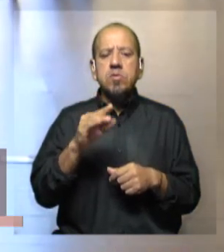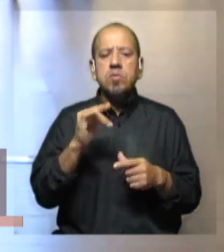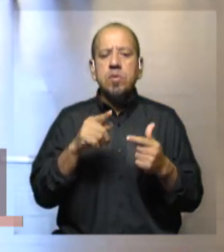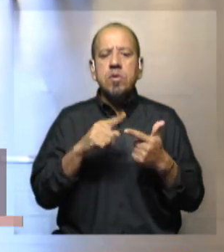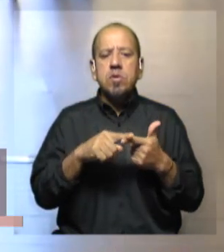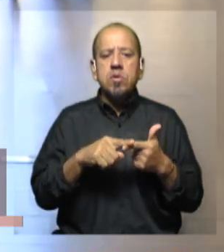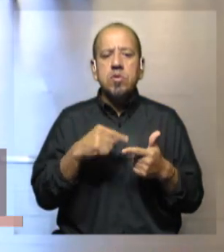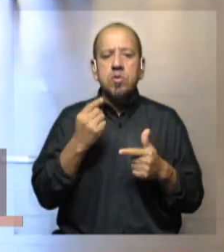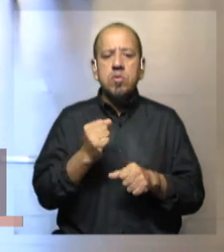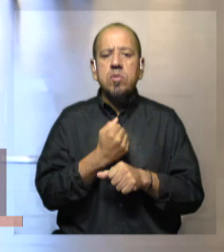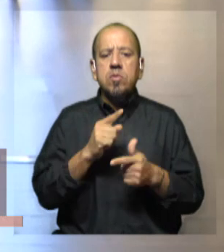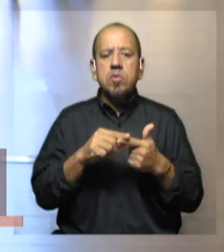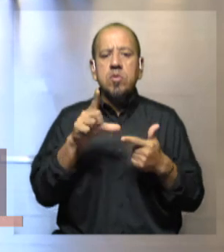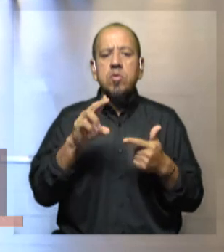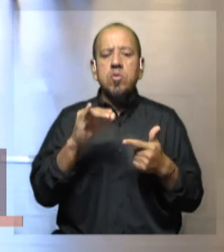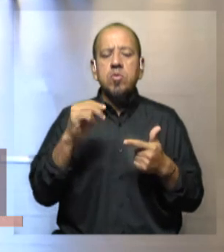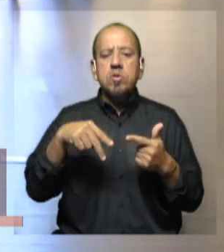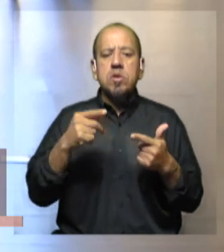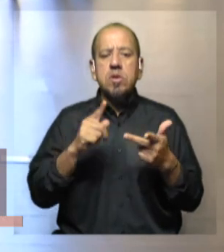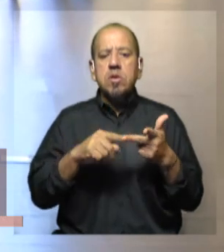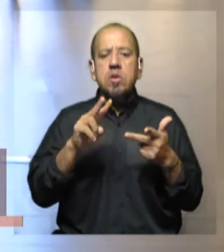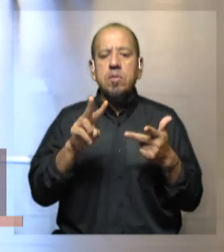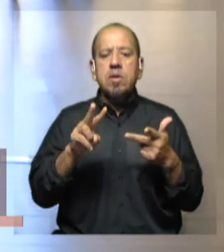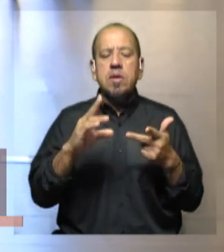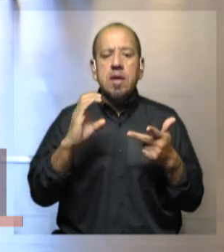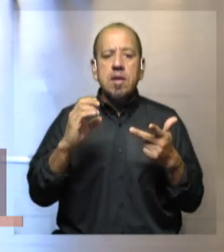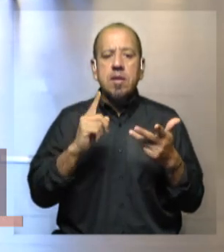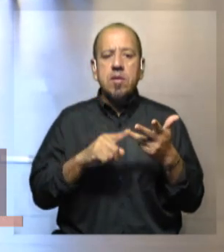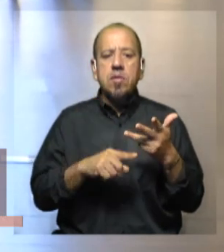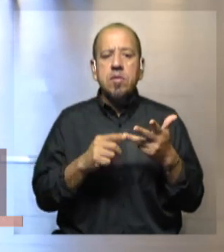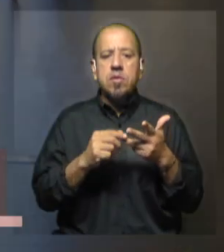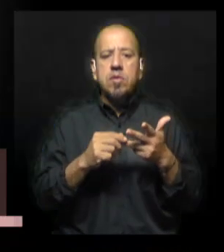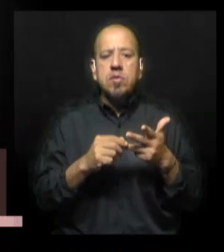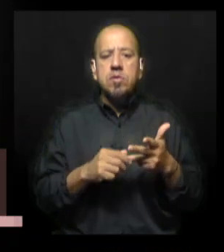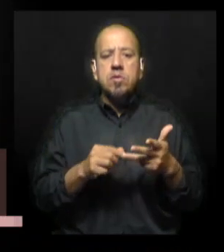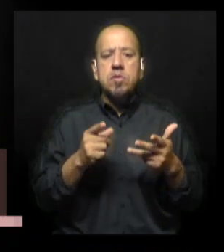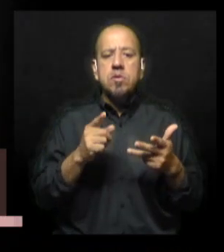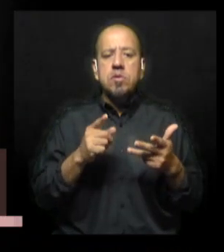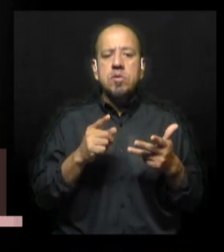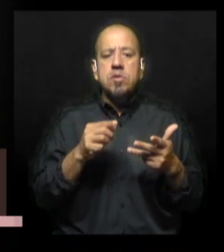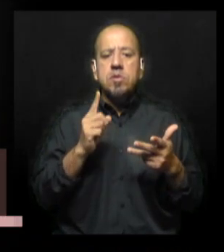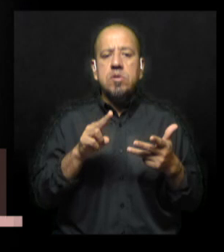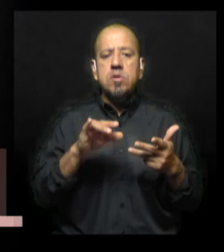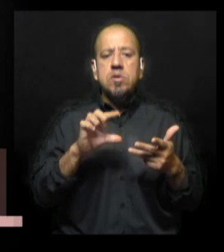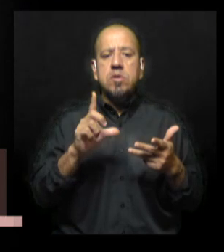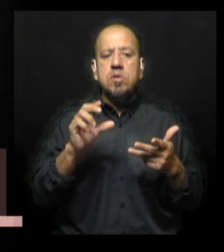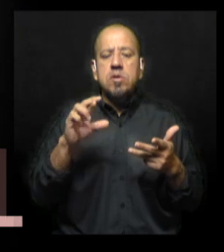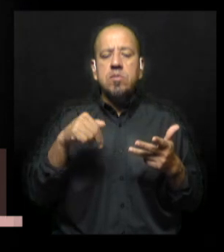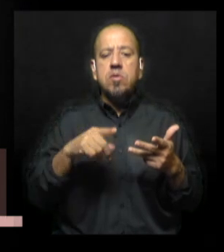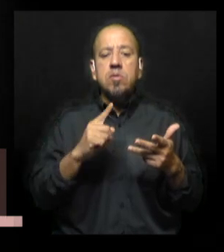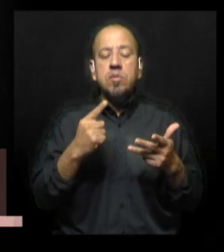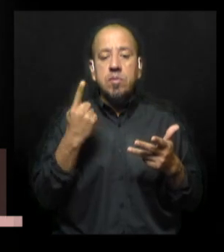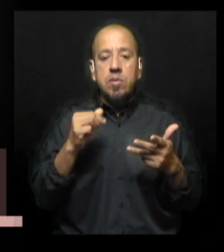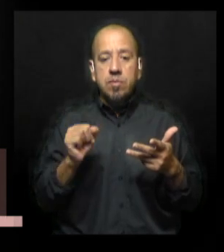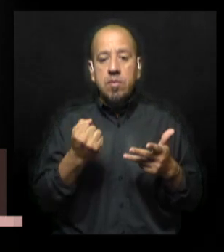después tenemos otros premios, el de Luciana Damiani, Valentina Cardellino. El Guillermo Zabaleta recibió el primer premio